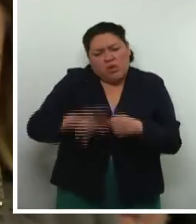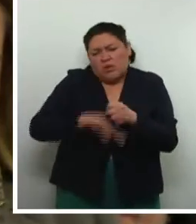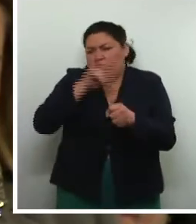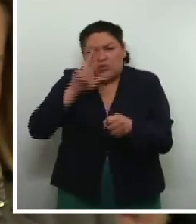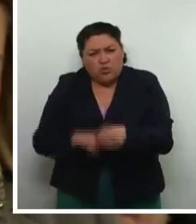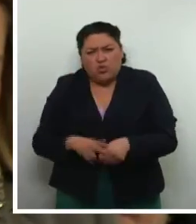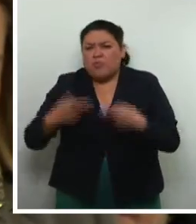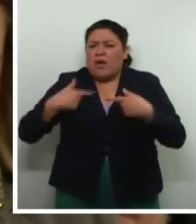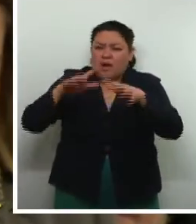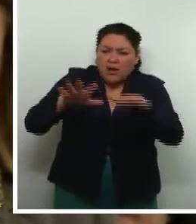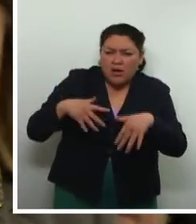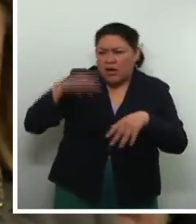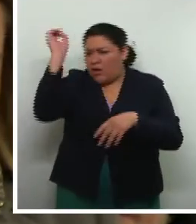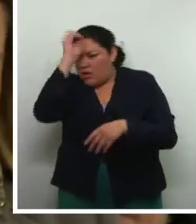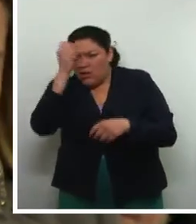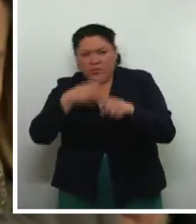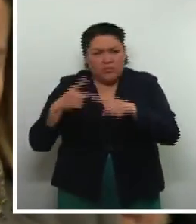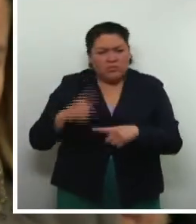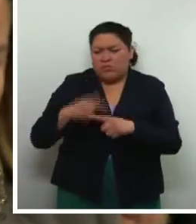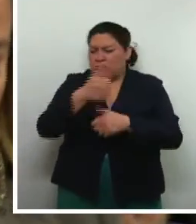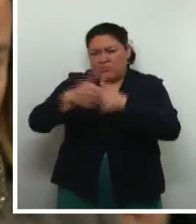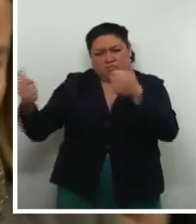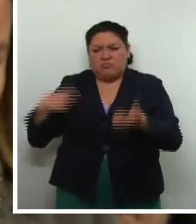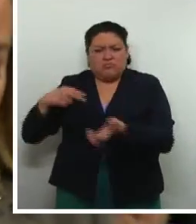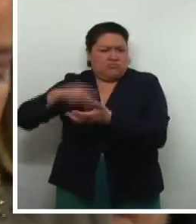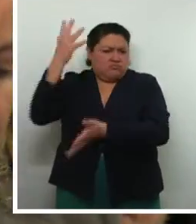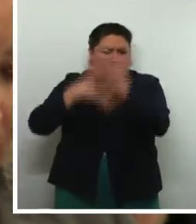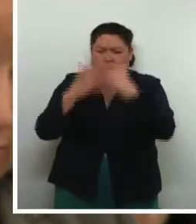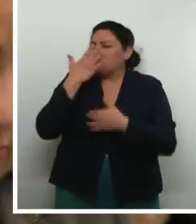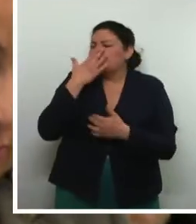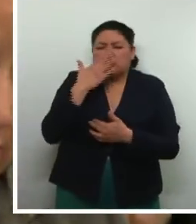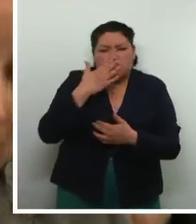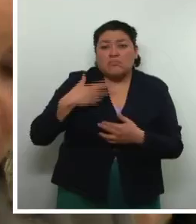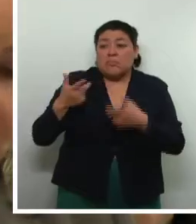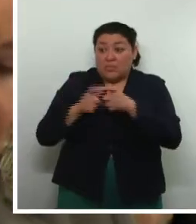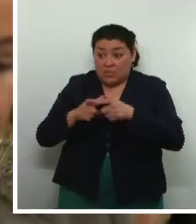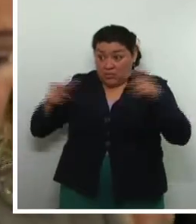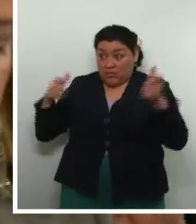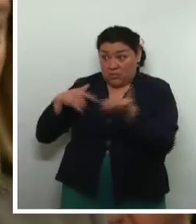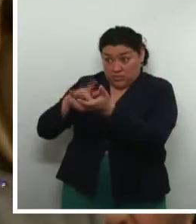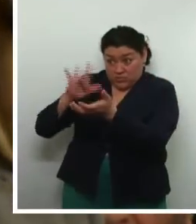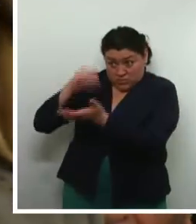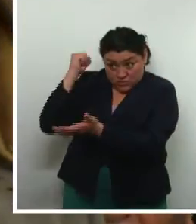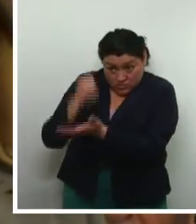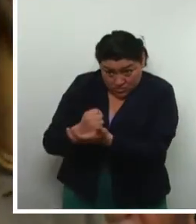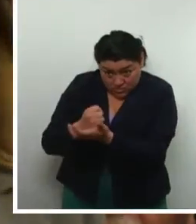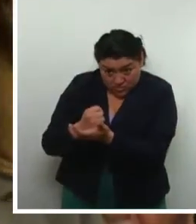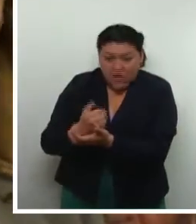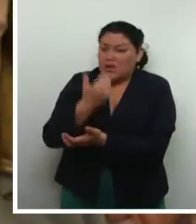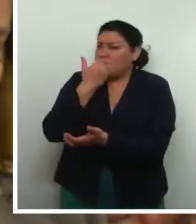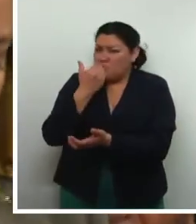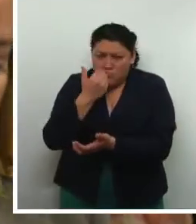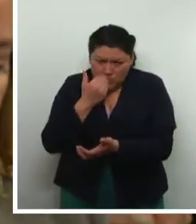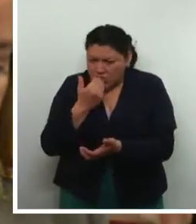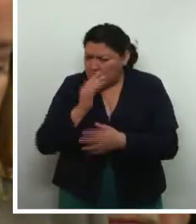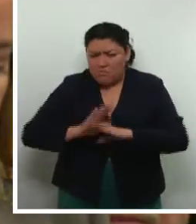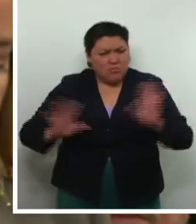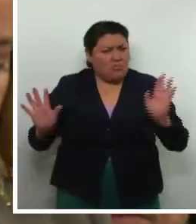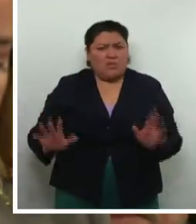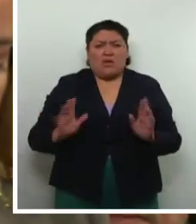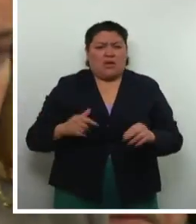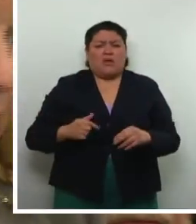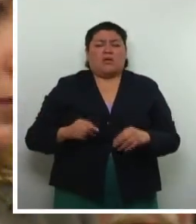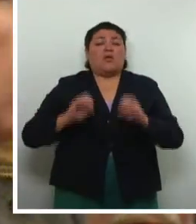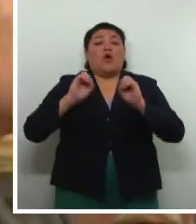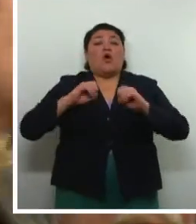del Parlamento, no las coartemos. Si hay una decisión mayoritaria en un sentido, se volverá a reafirmar cuando se